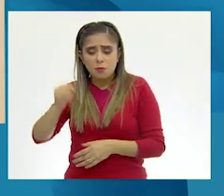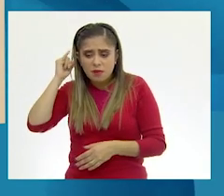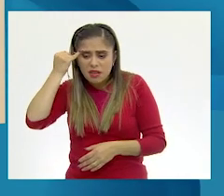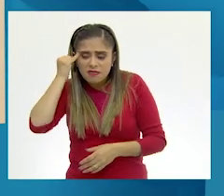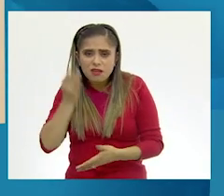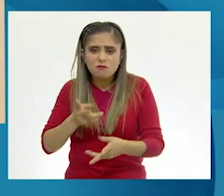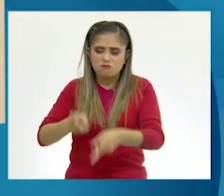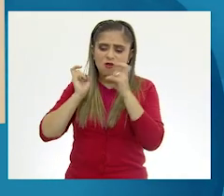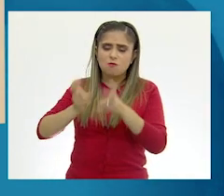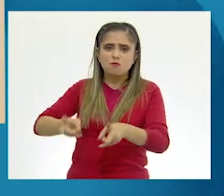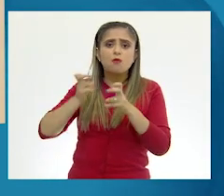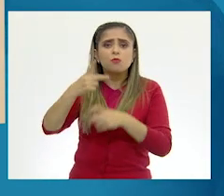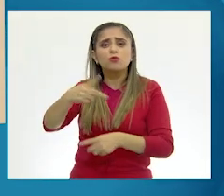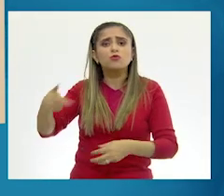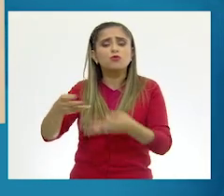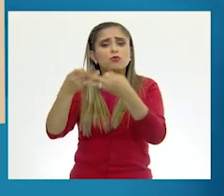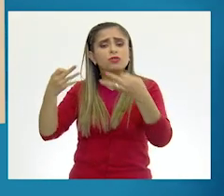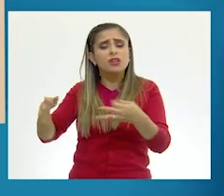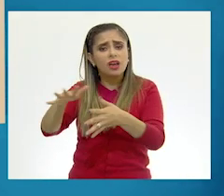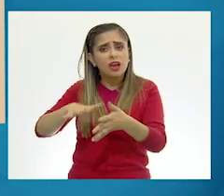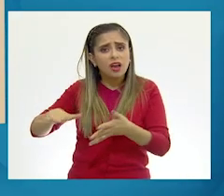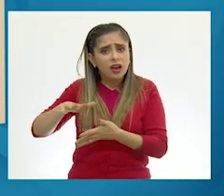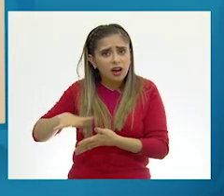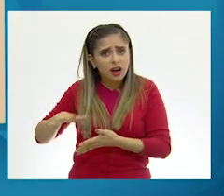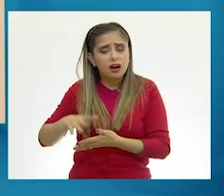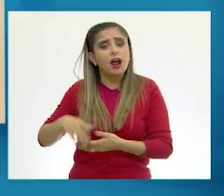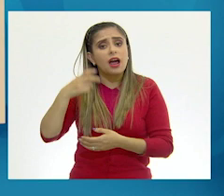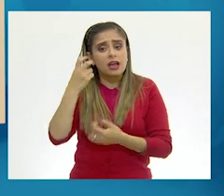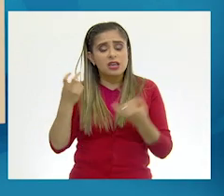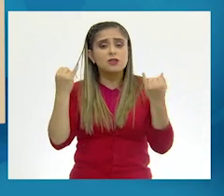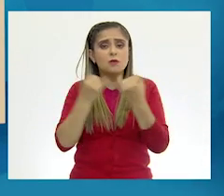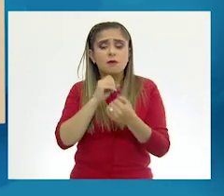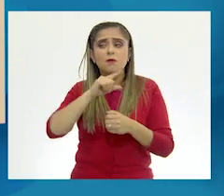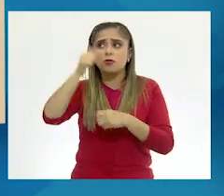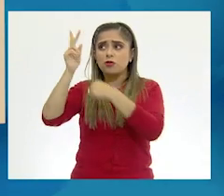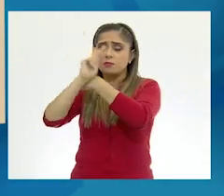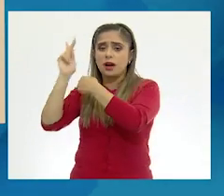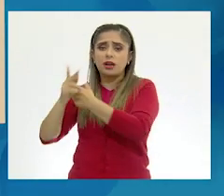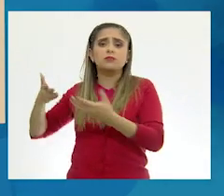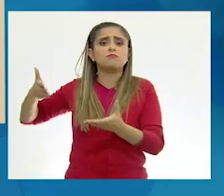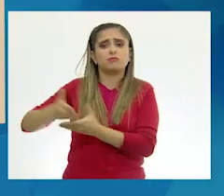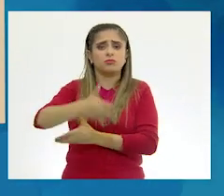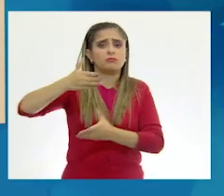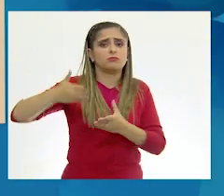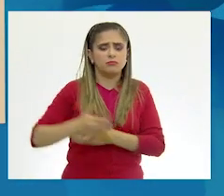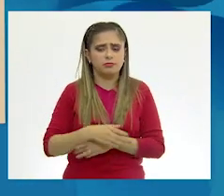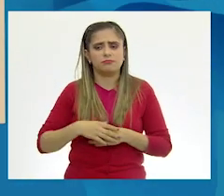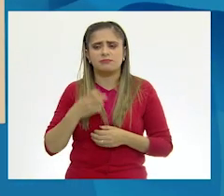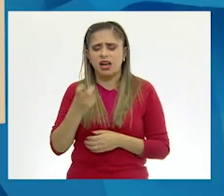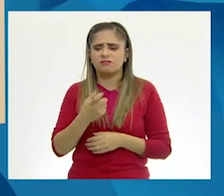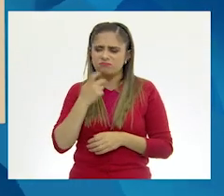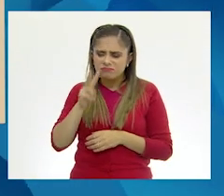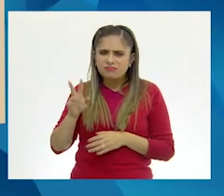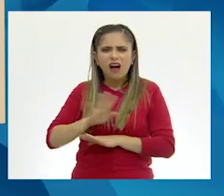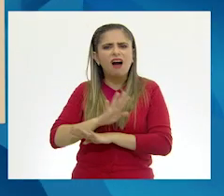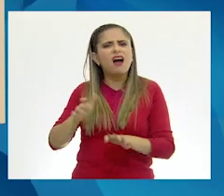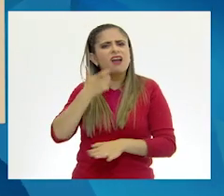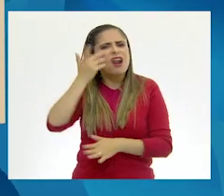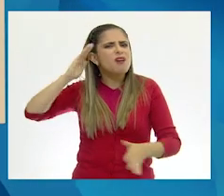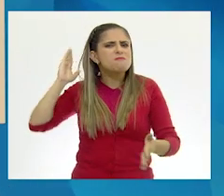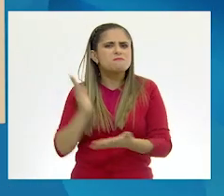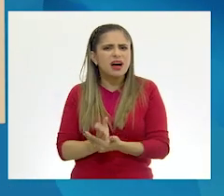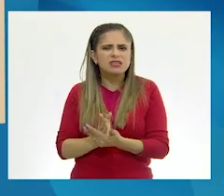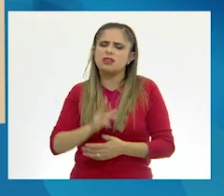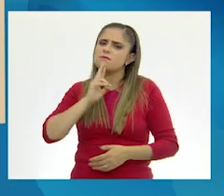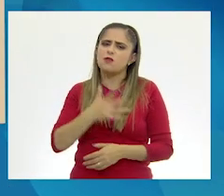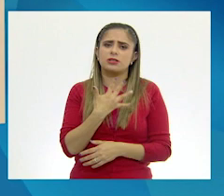de las industrias y la explotación del petróleo estaban en manos de extranjeros. La nueva Constitución se promulgó el